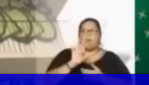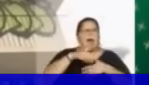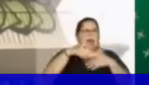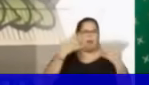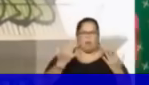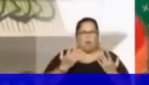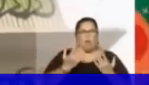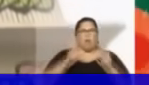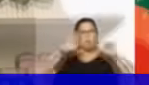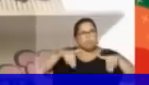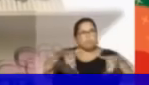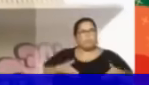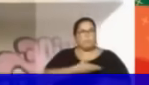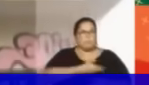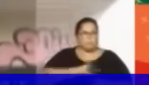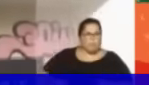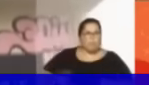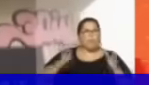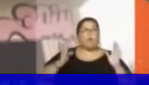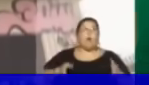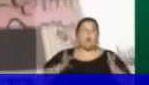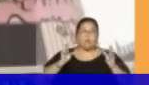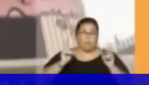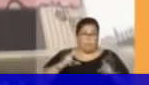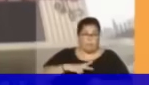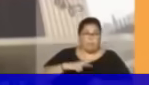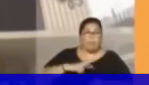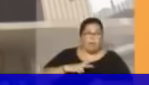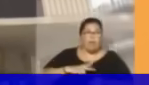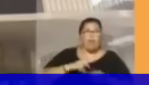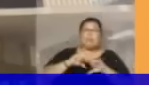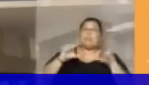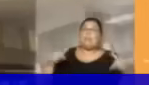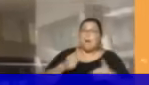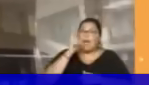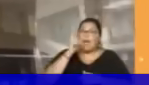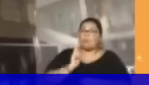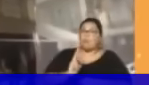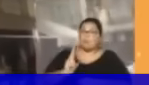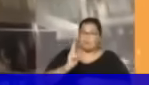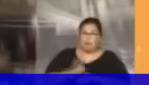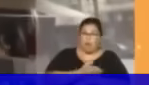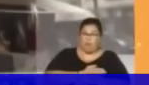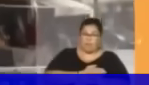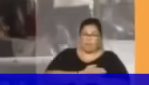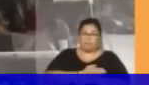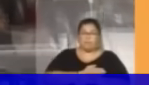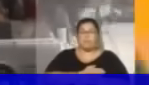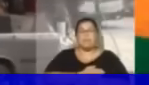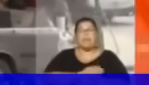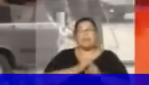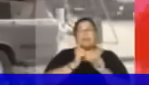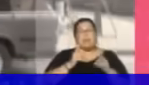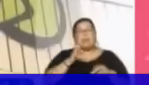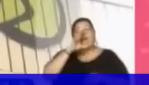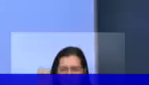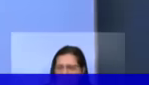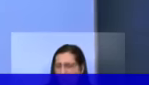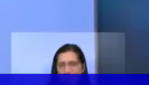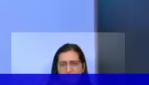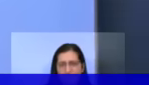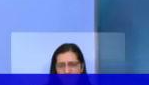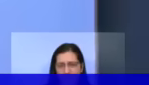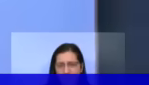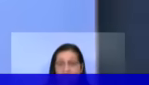desde TV Ciudad, que es el canal de la intendencia, de intentar justificar que esto es arte, entonces... Quedó lindo, digamos.